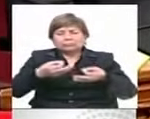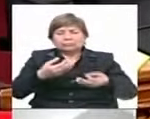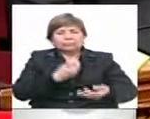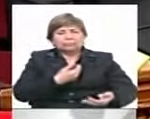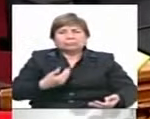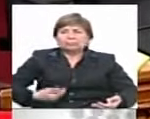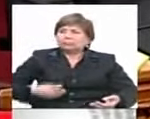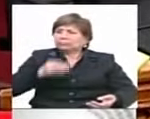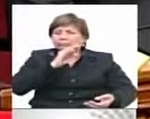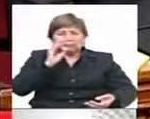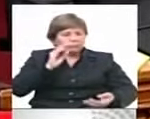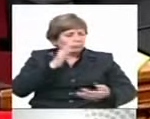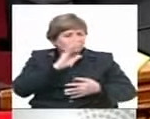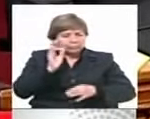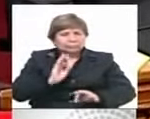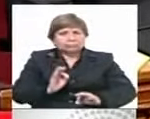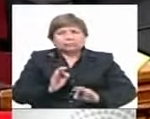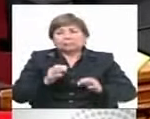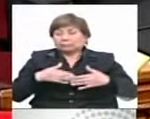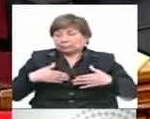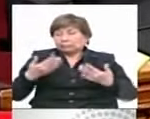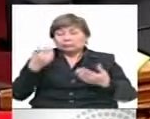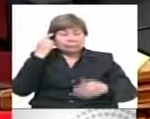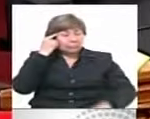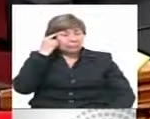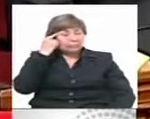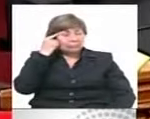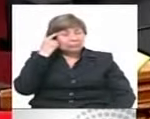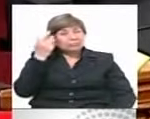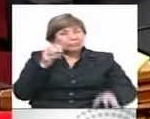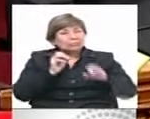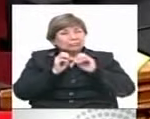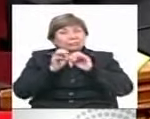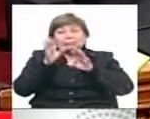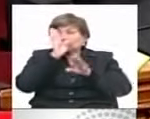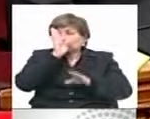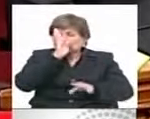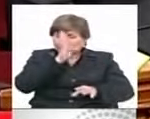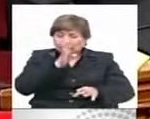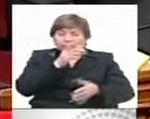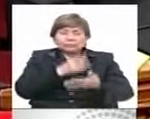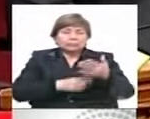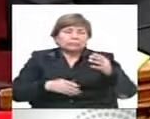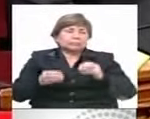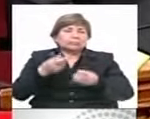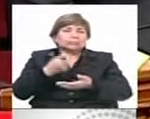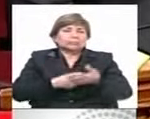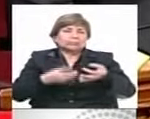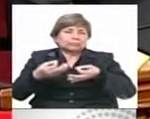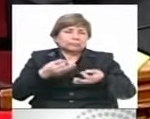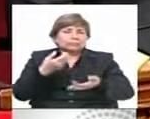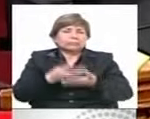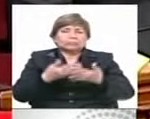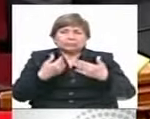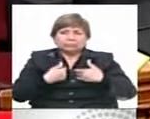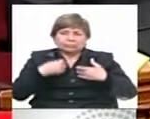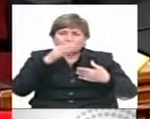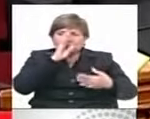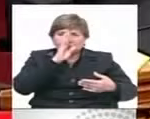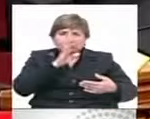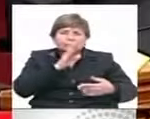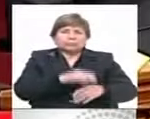gobierno, de ninguna manera. Pero tenemos que pensar claramente y ser serios. En economía se tiene que ser bien